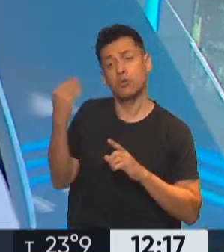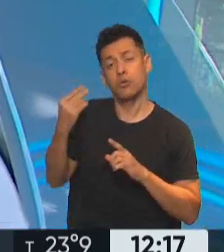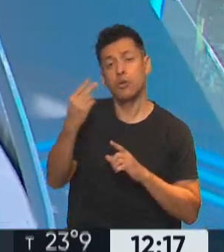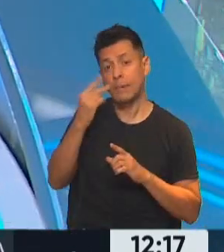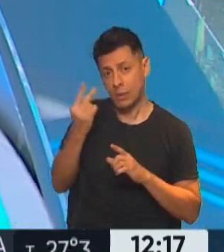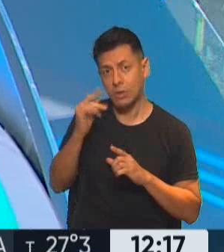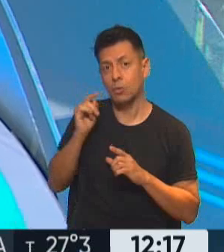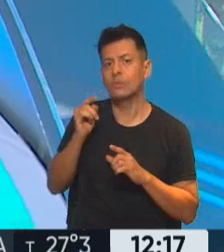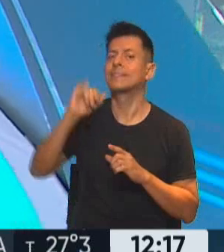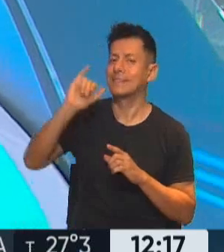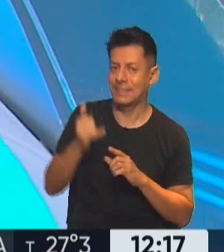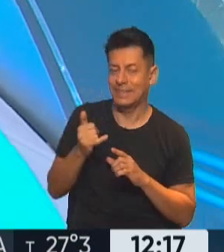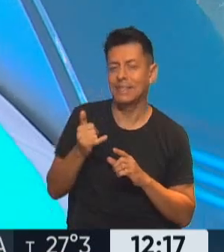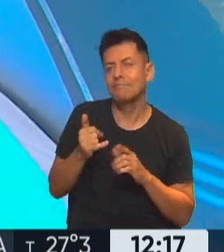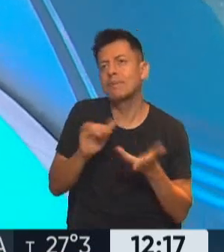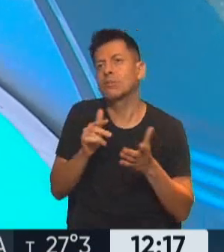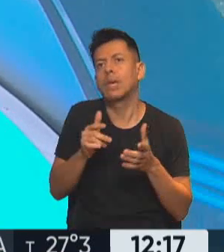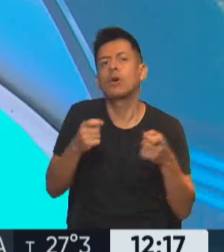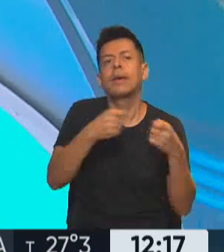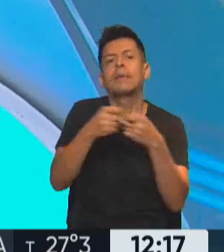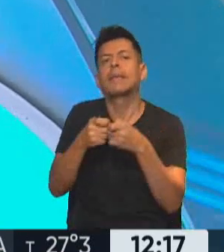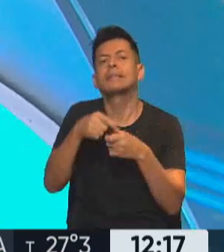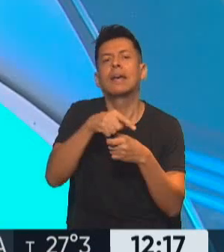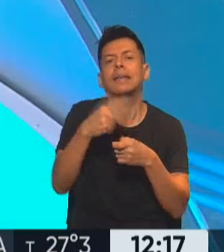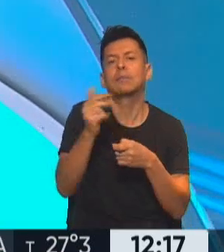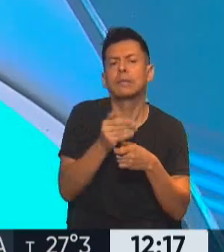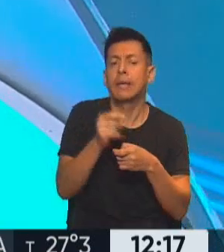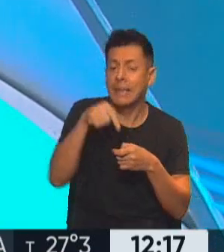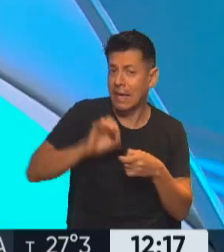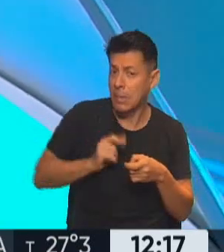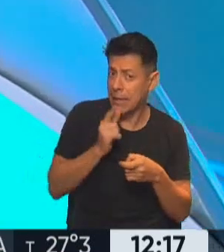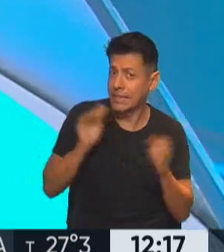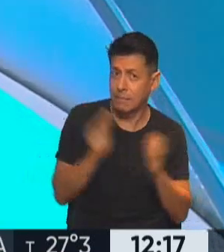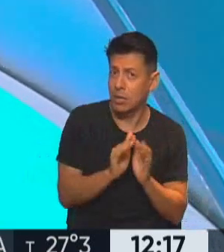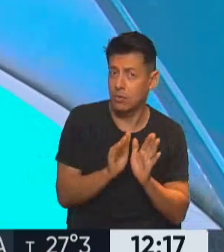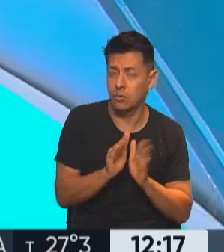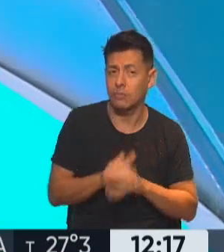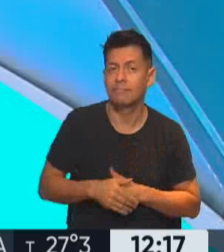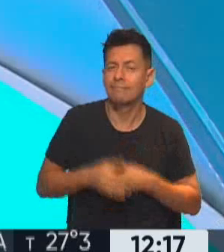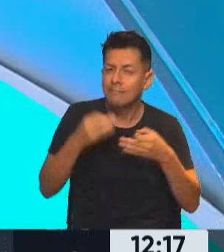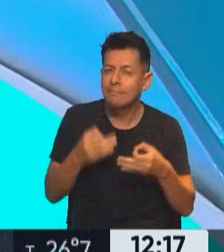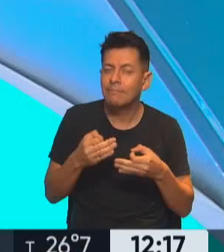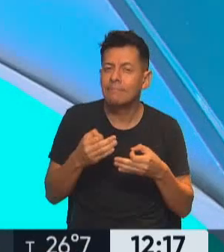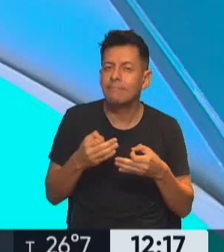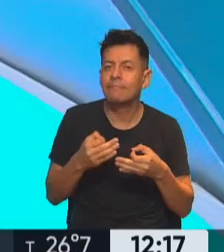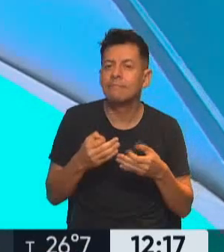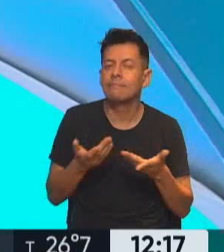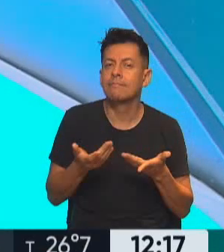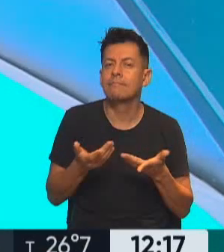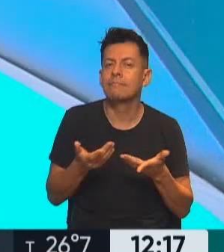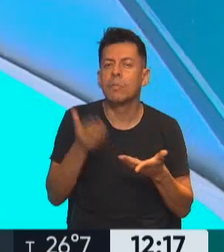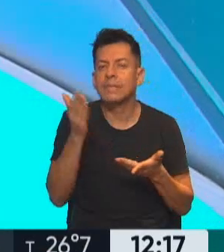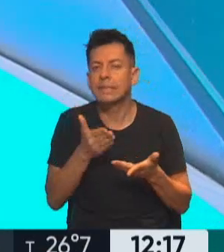2021, sí. Yo calculo que inclusive van a ser menos este año al tomar estrictamente lo